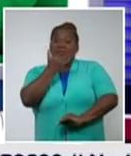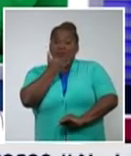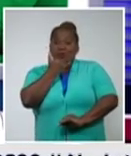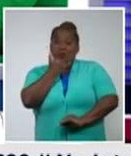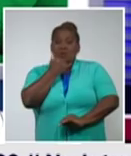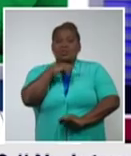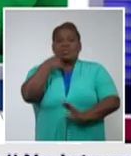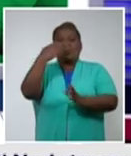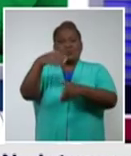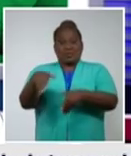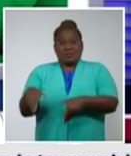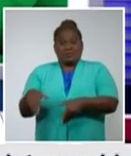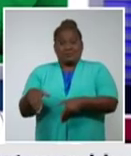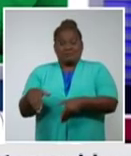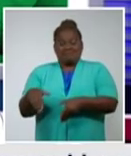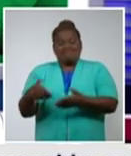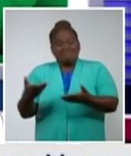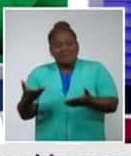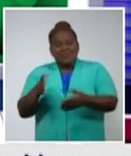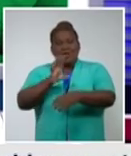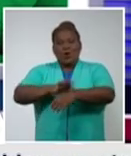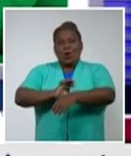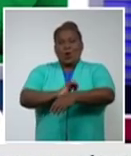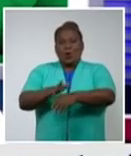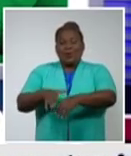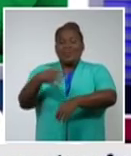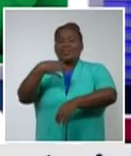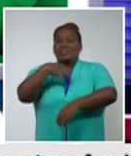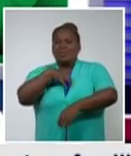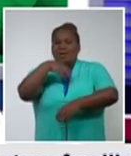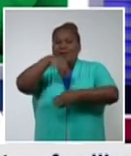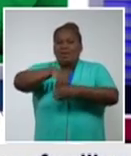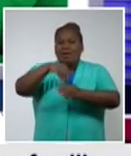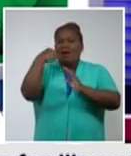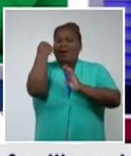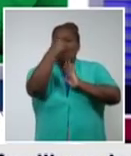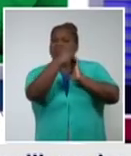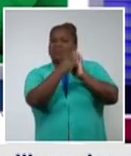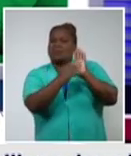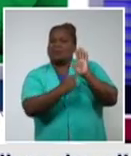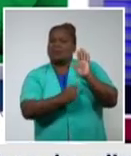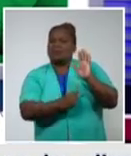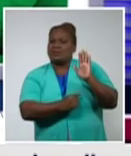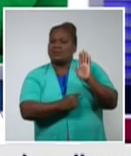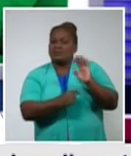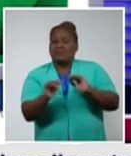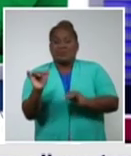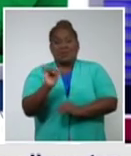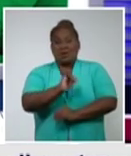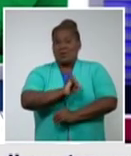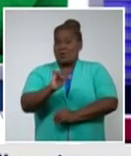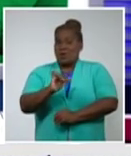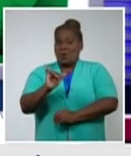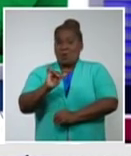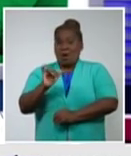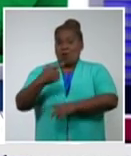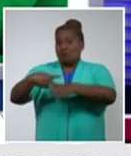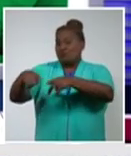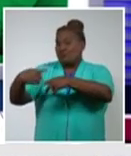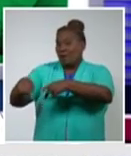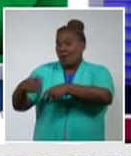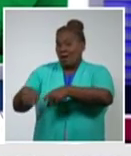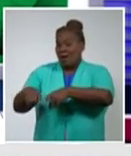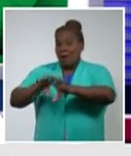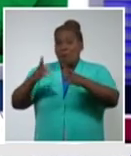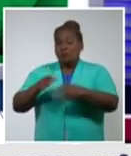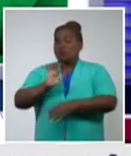que esta enfermedad tiene sus características que no son las que se había enfrentado el mundo anteriormente. No